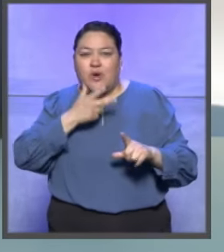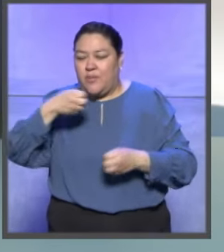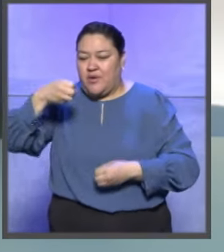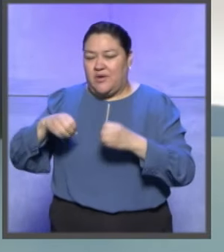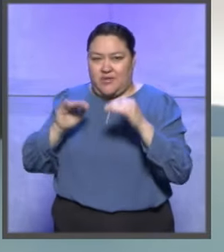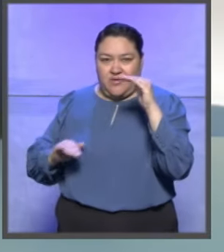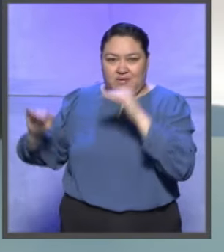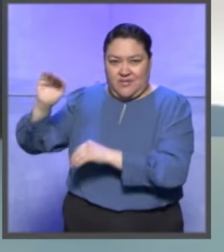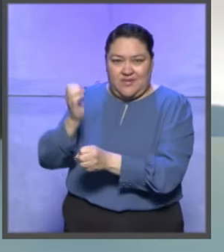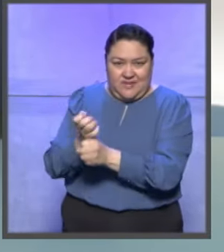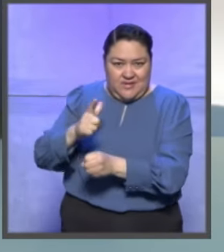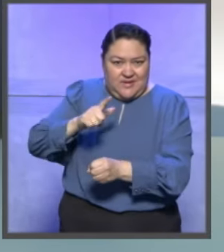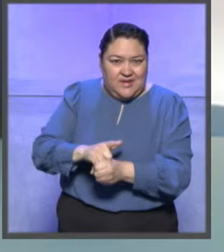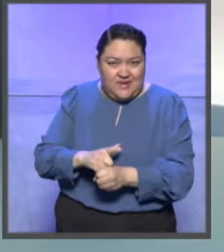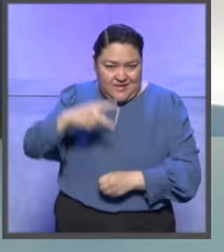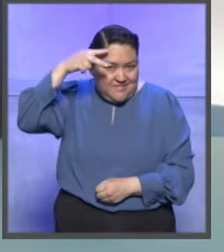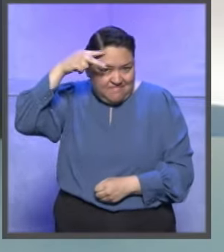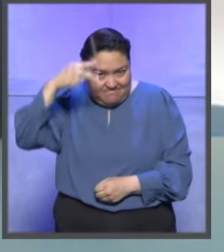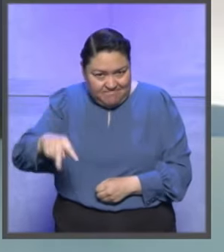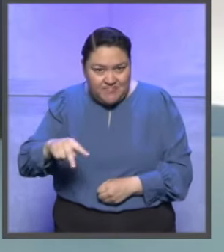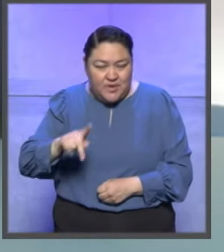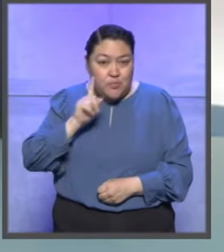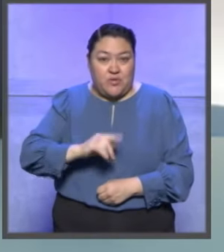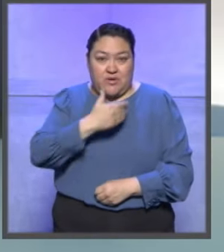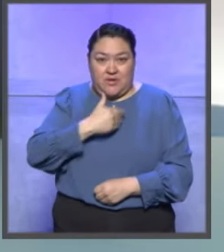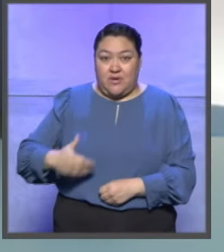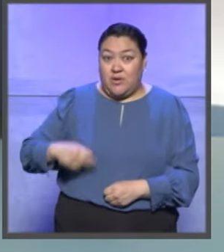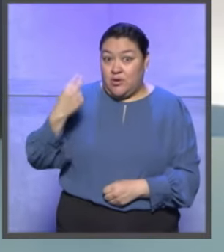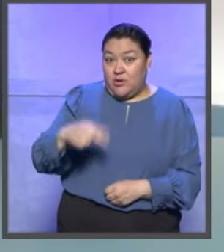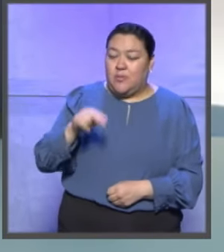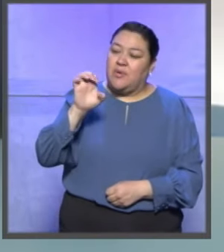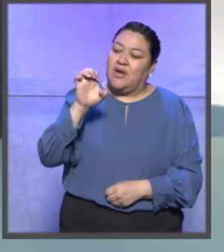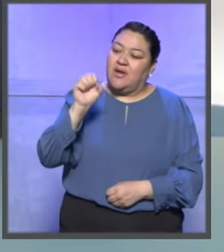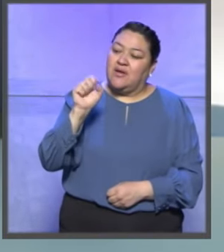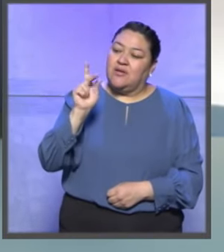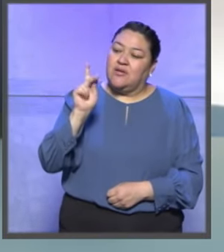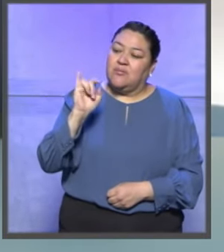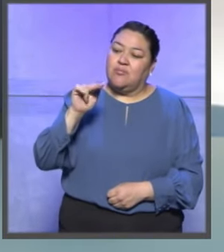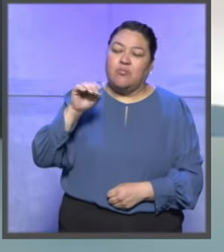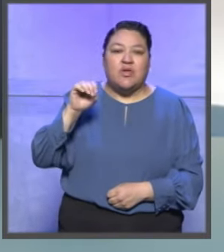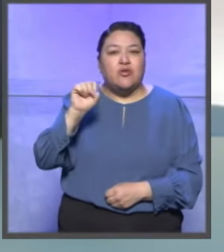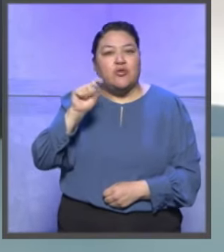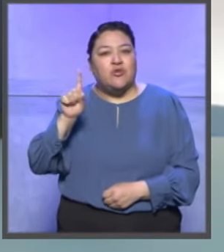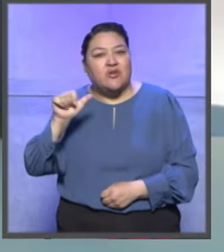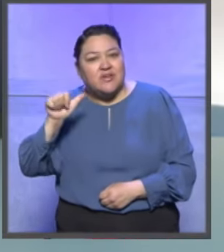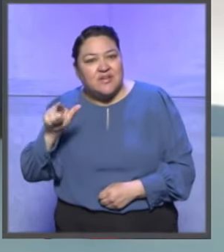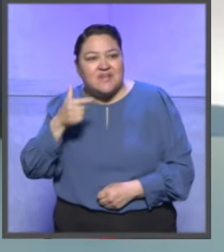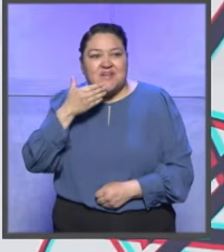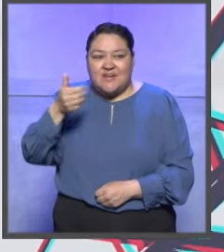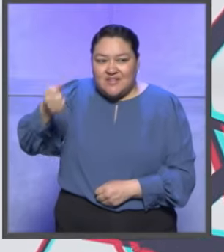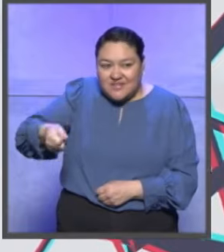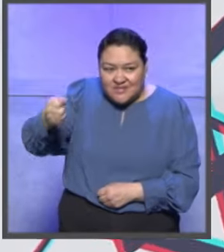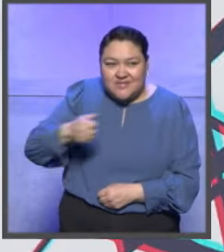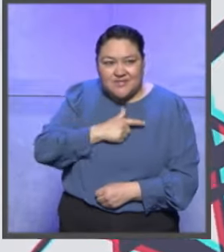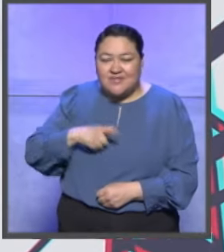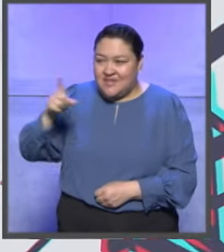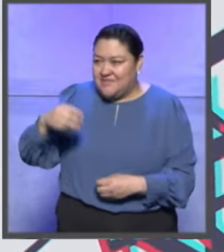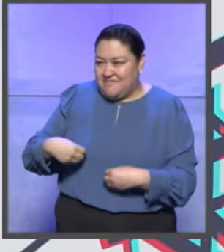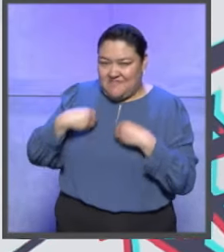Electorales Locales de los Estados Unidos Mexicanos, la magistrada Margarita Espinosa Armengol, a quien debo saludar